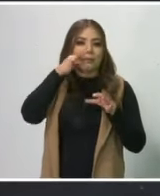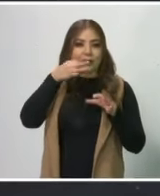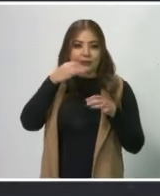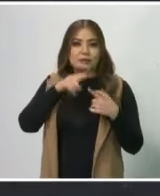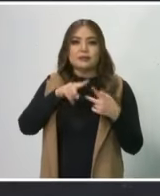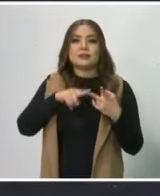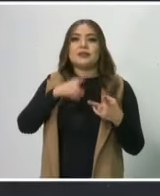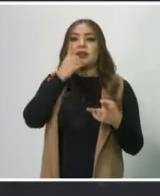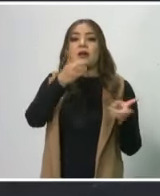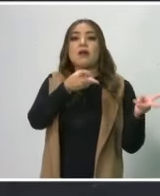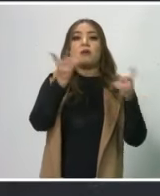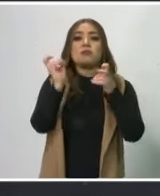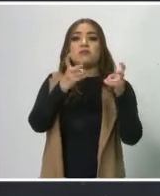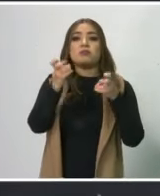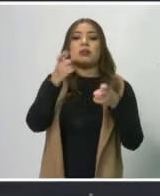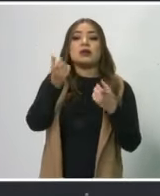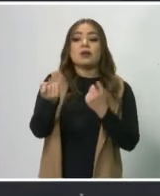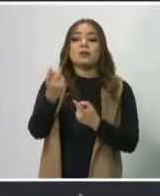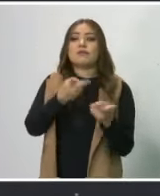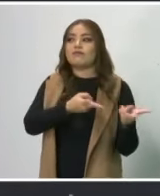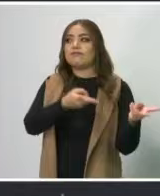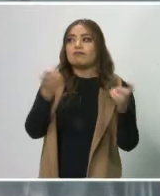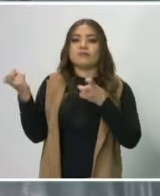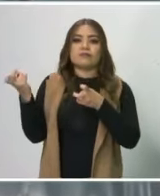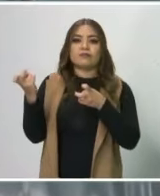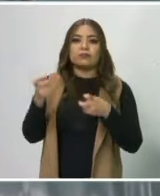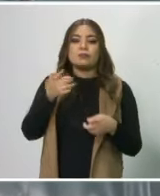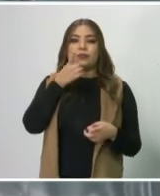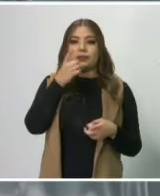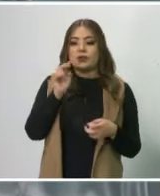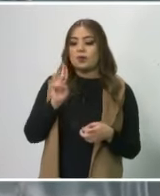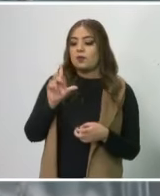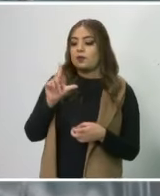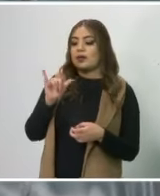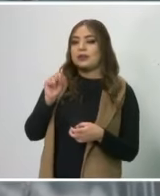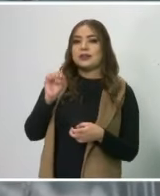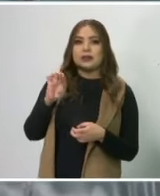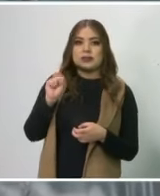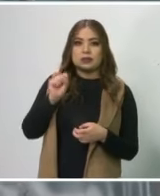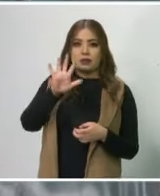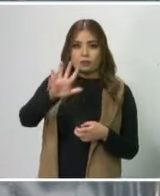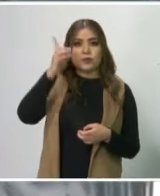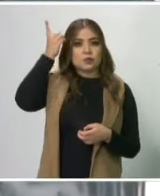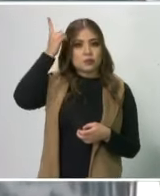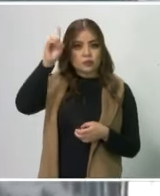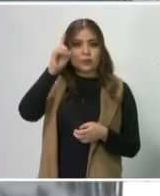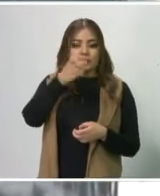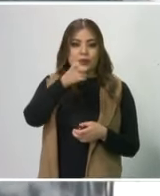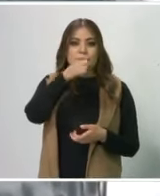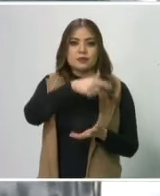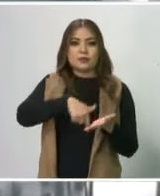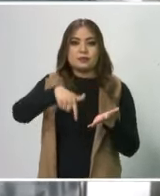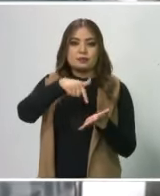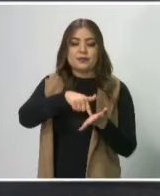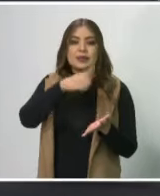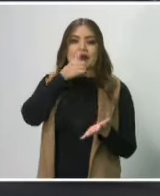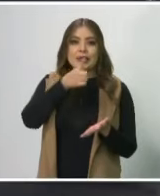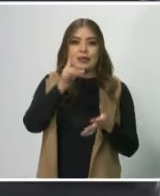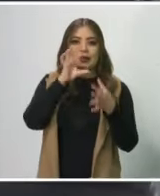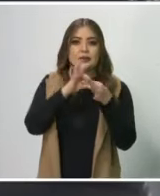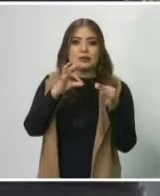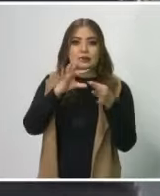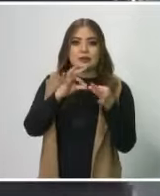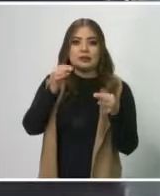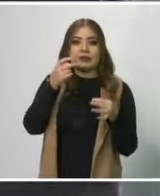Víctimas de robo por Los amantes de lo ajeno Ulises aldrete dueño de este pequeño negocio detalló que los